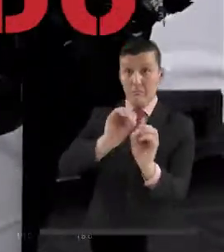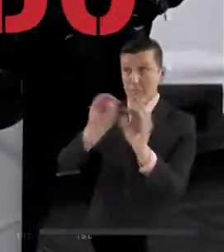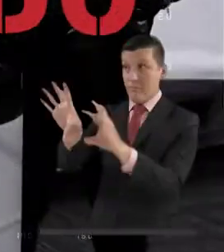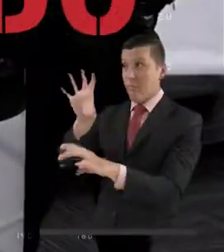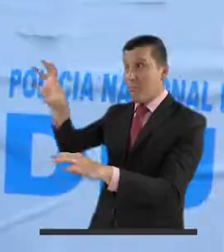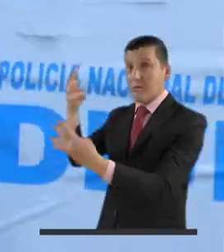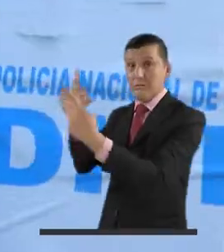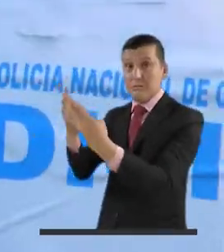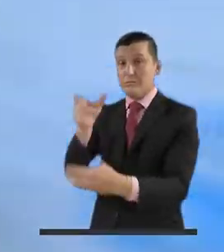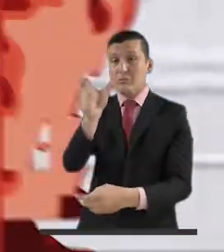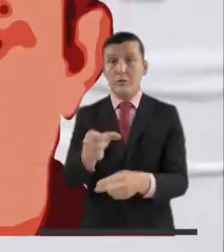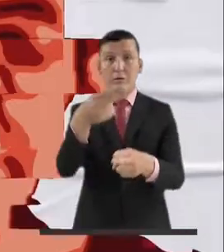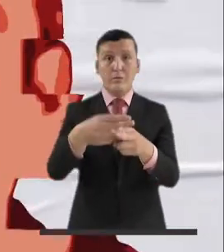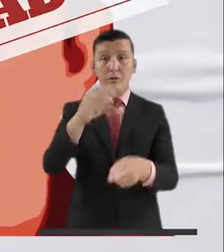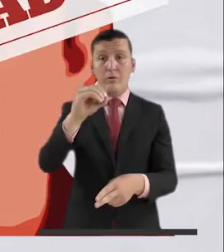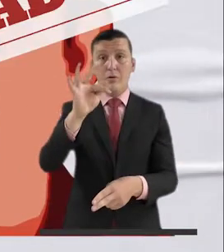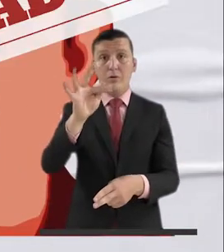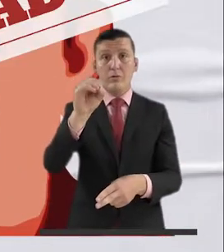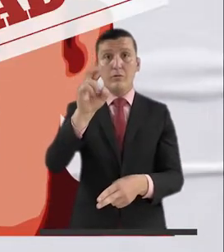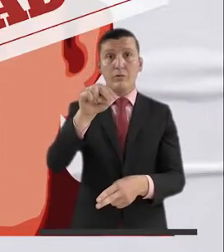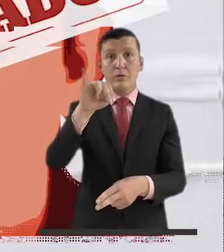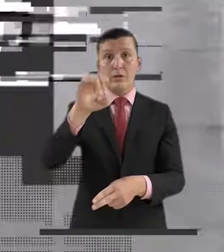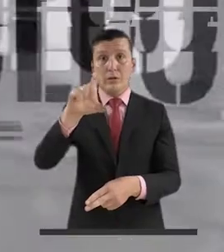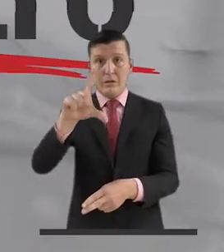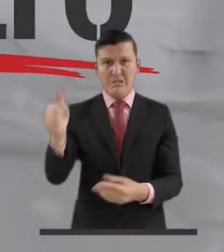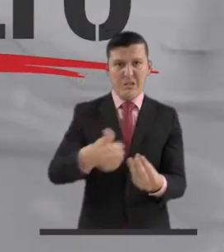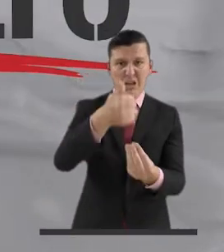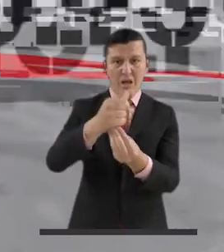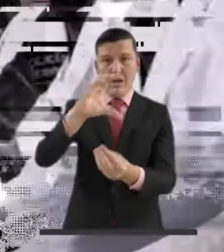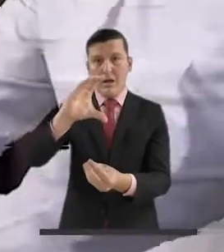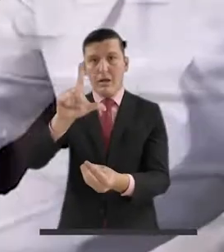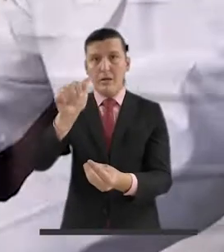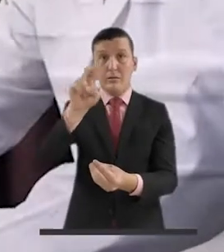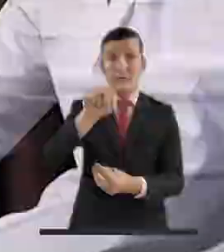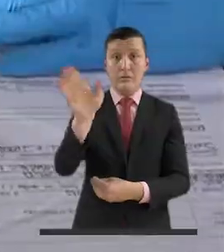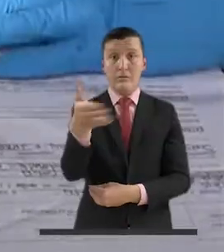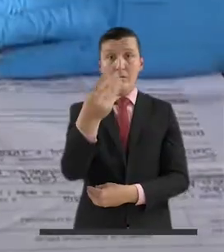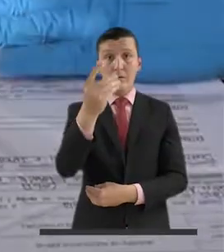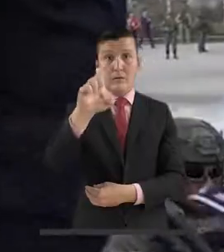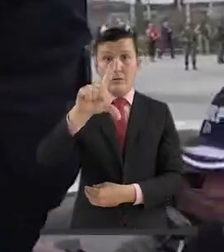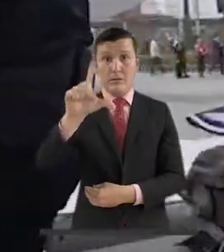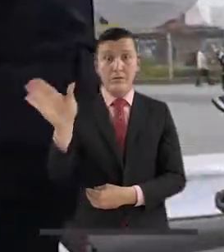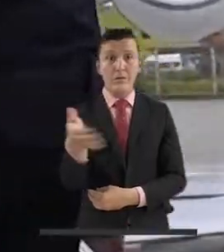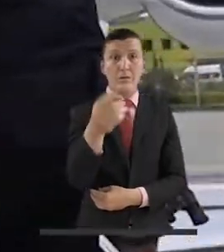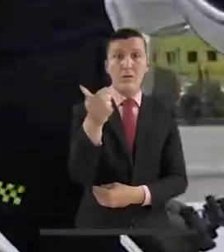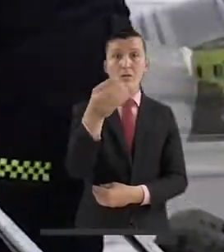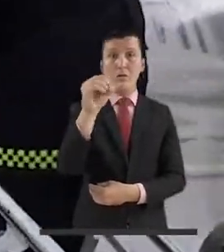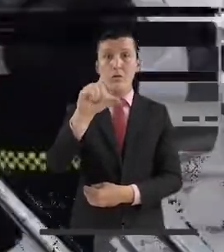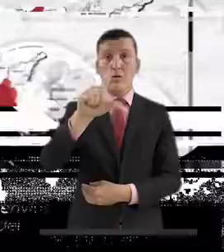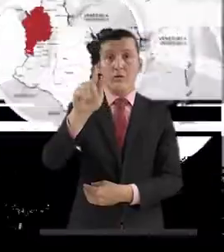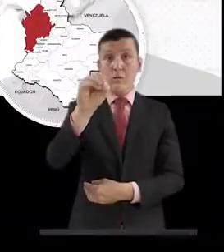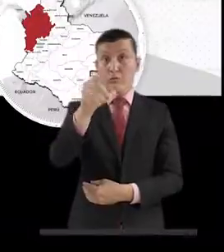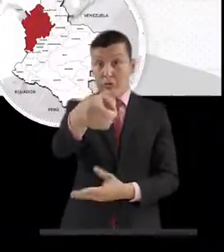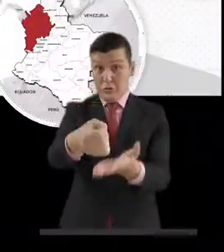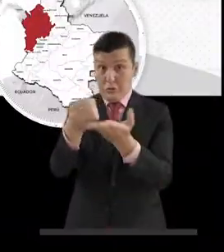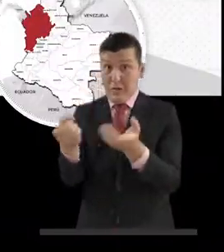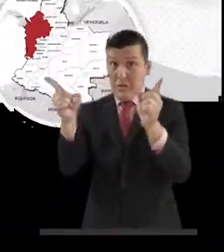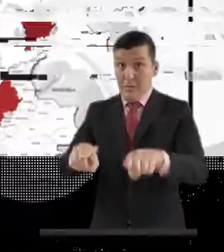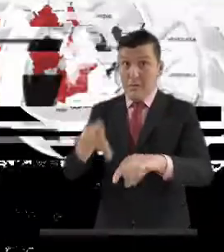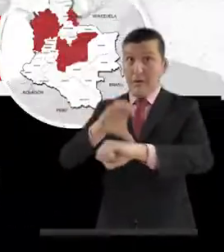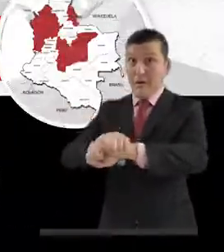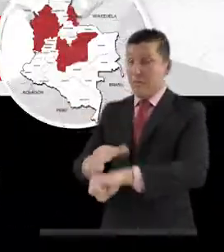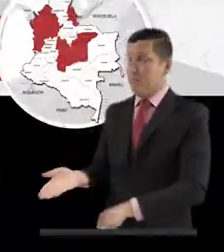capturado y extraditado alias Otoniel, máximo cabecilla del Clan del Golfo. Con su ayuda, también capturaremos a alias